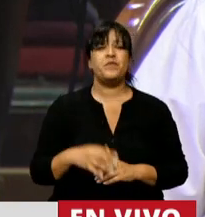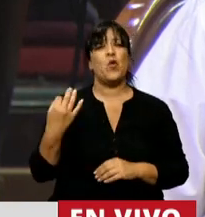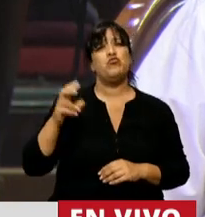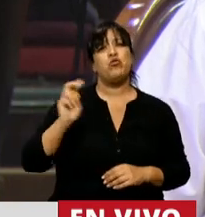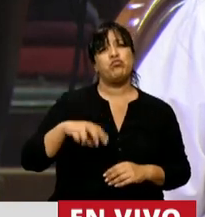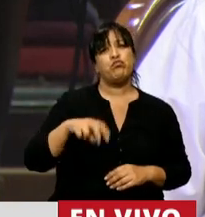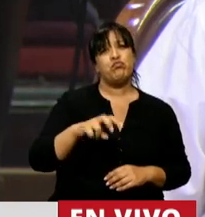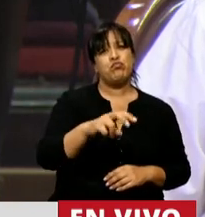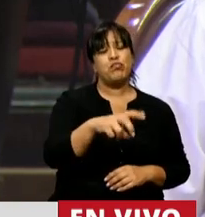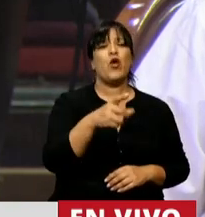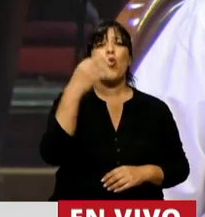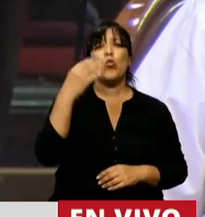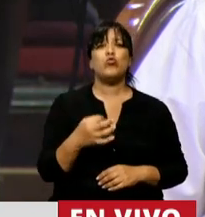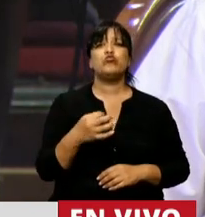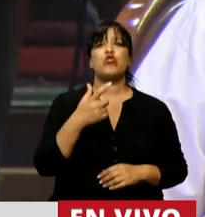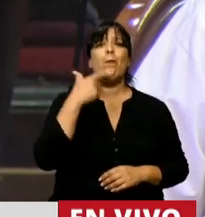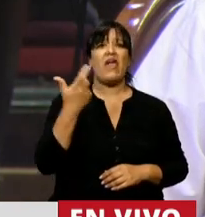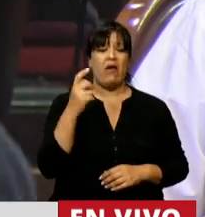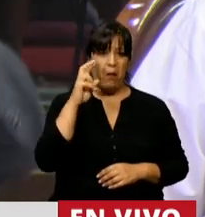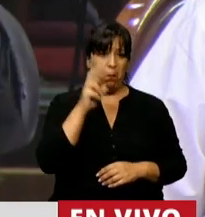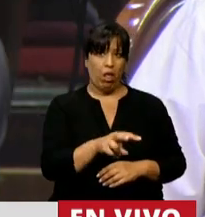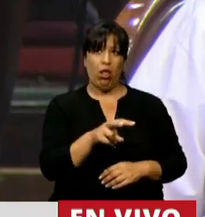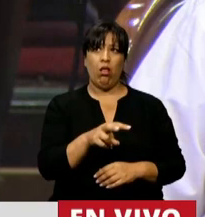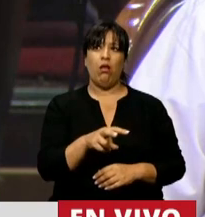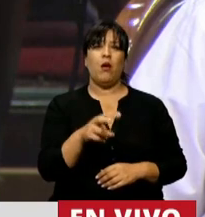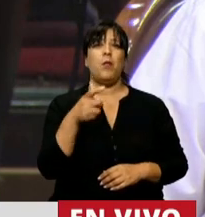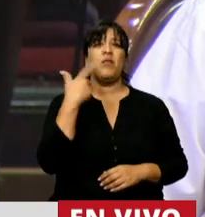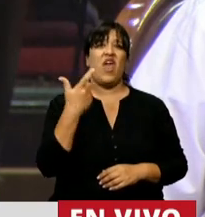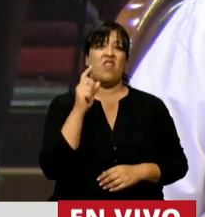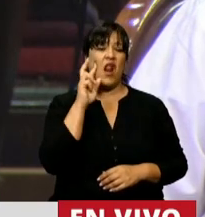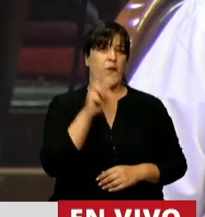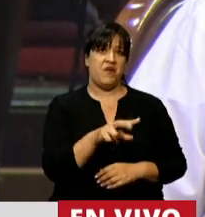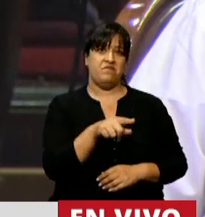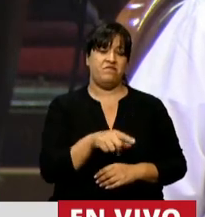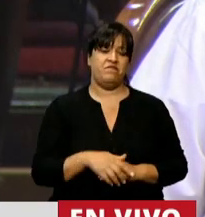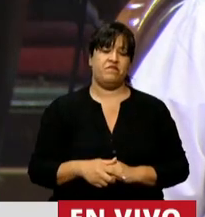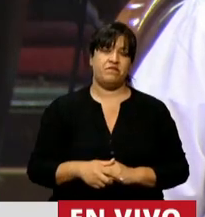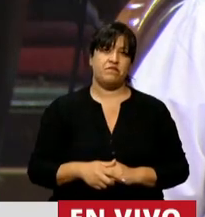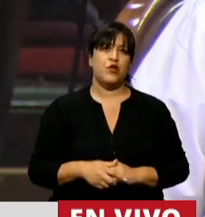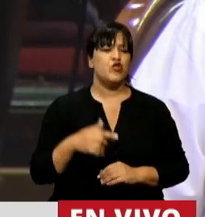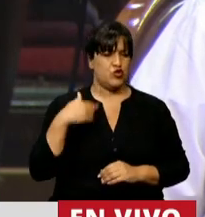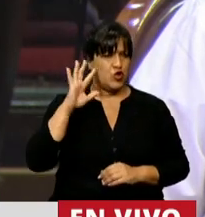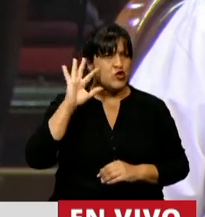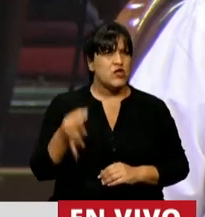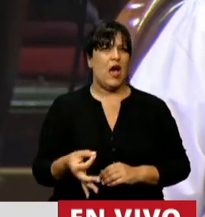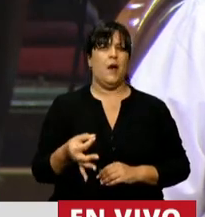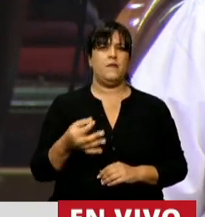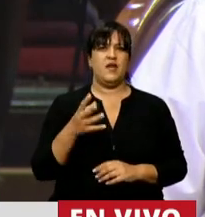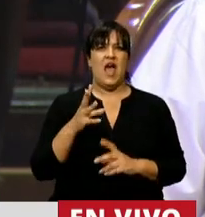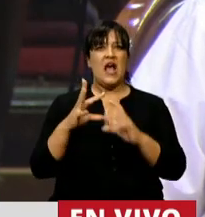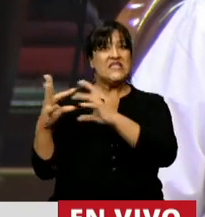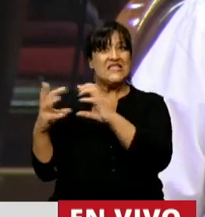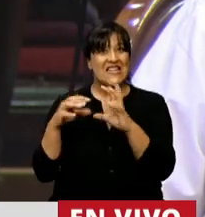caminaba por fuera del Congreso, me topé con esta piedra, señor presidente. Con esta piedra. Como sabía que había participado de una